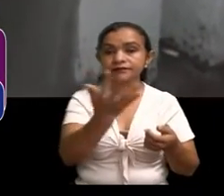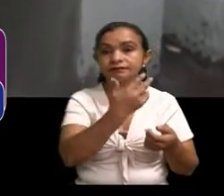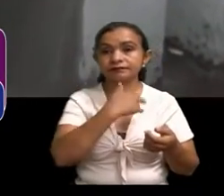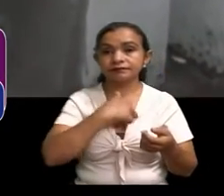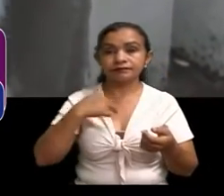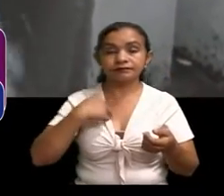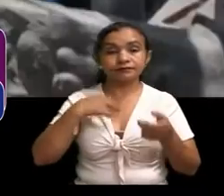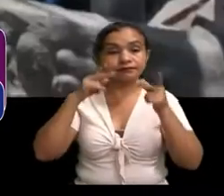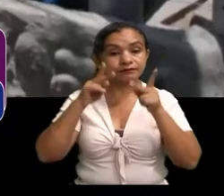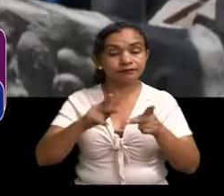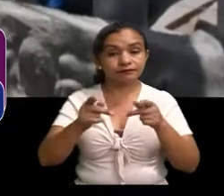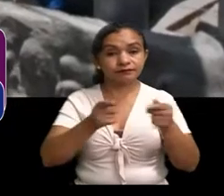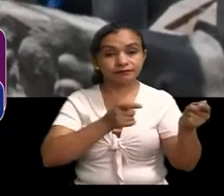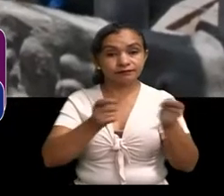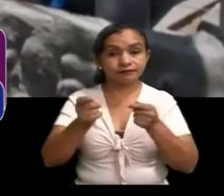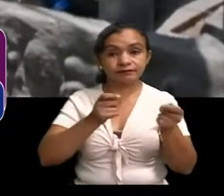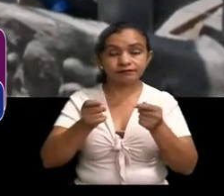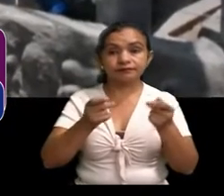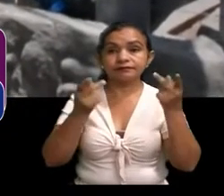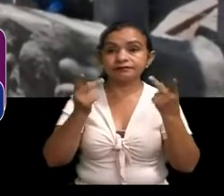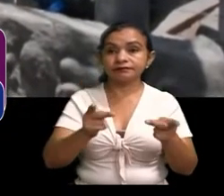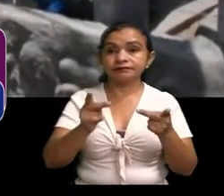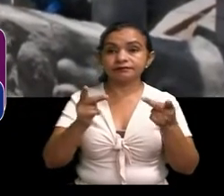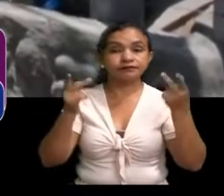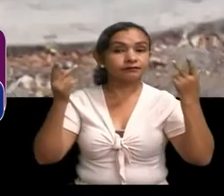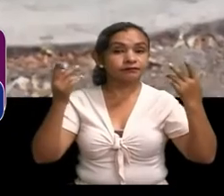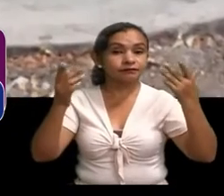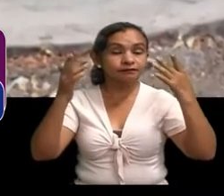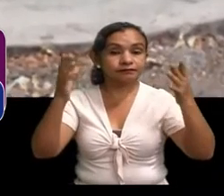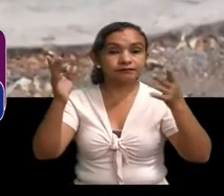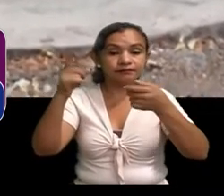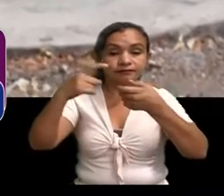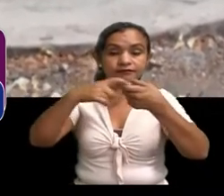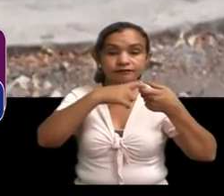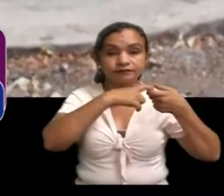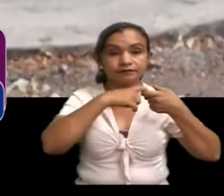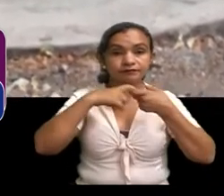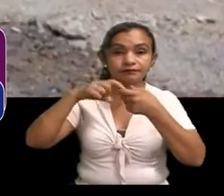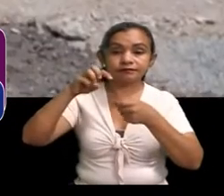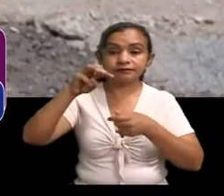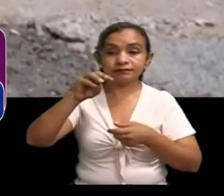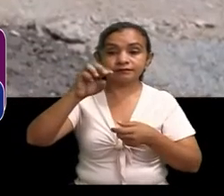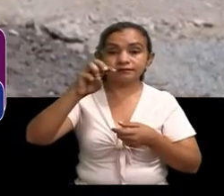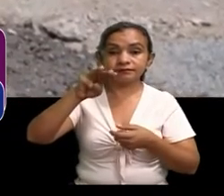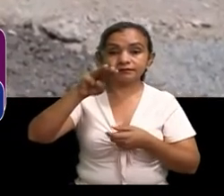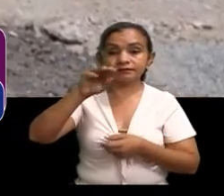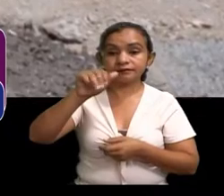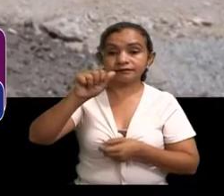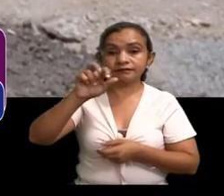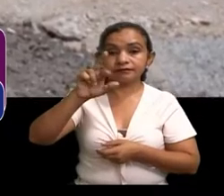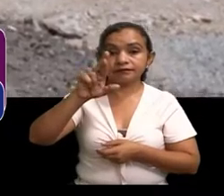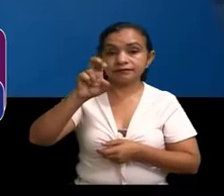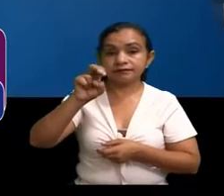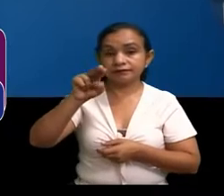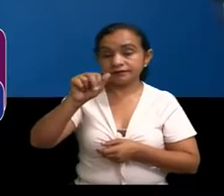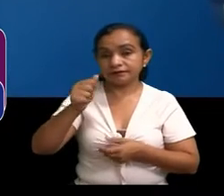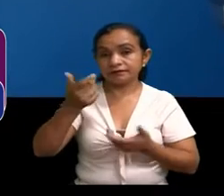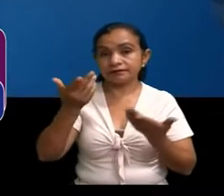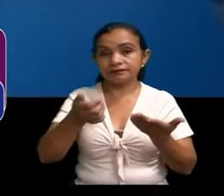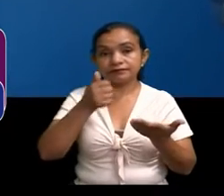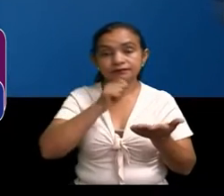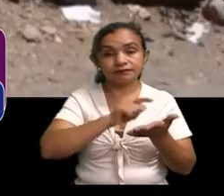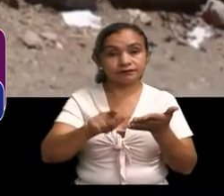un plan de manejo. Un plan de manejo, pero también una serie de coordinaciones con el MARENA. Por eso es que el sector de agua y